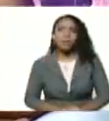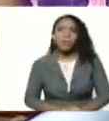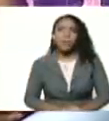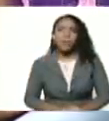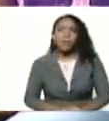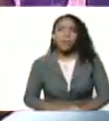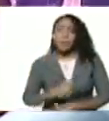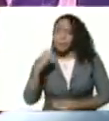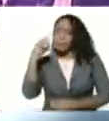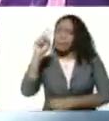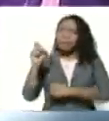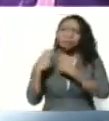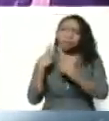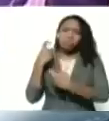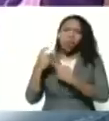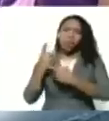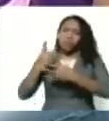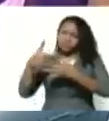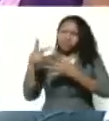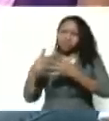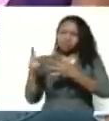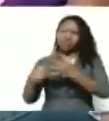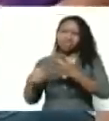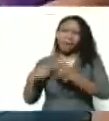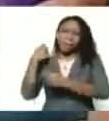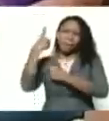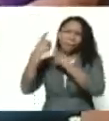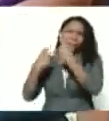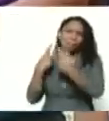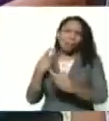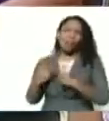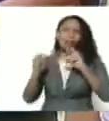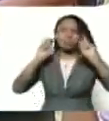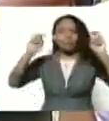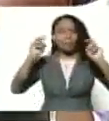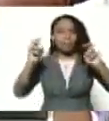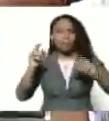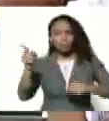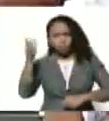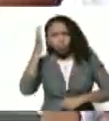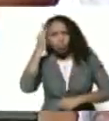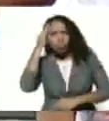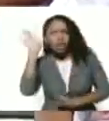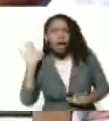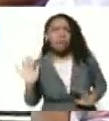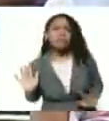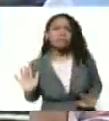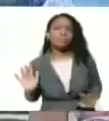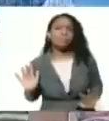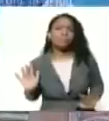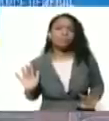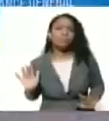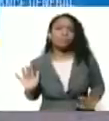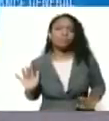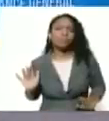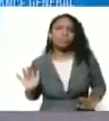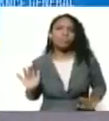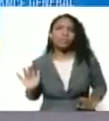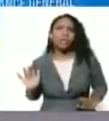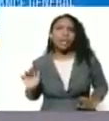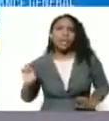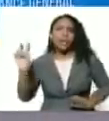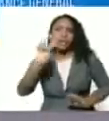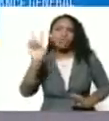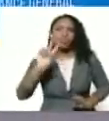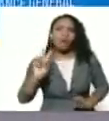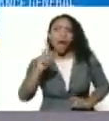Él me preguntó varias cosas, Ernesto, y yo le dije, en relación a estos temas, tú sabes, Eric, que Venezuela,